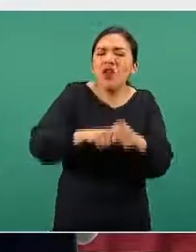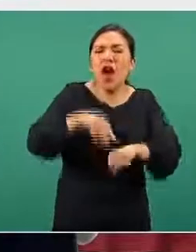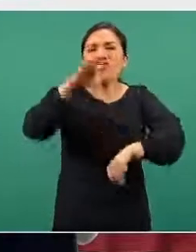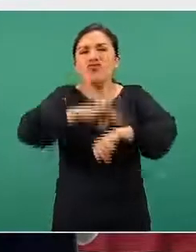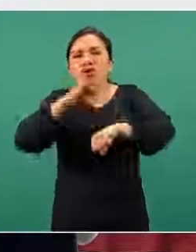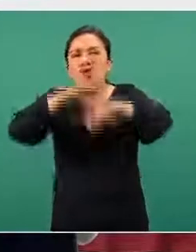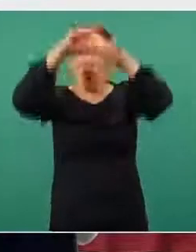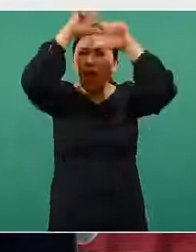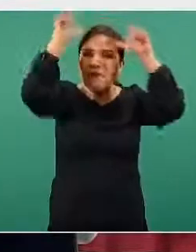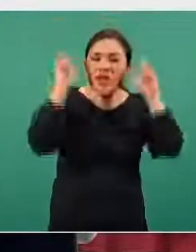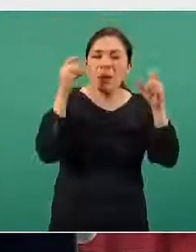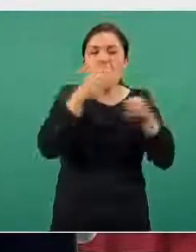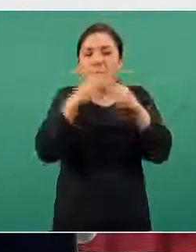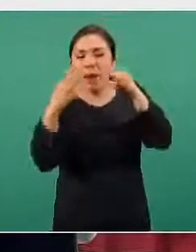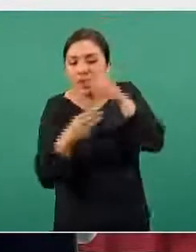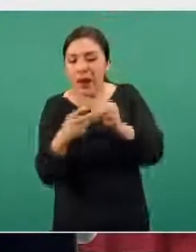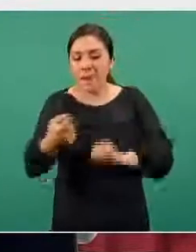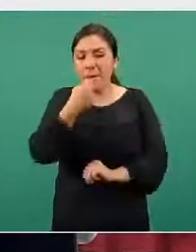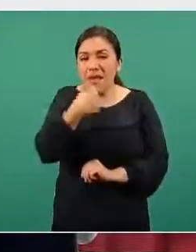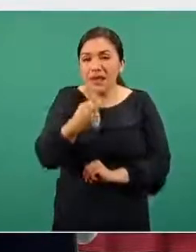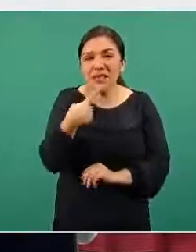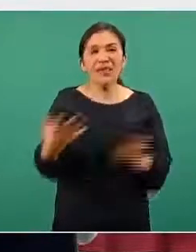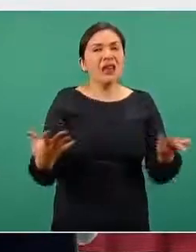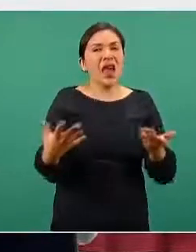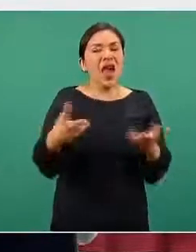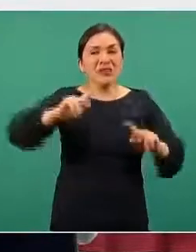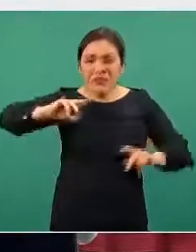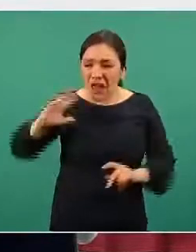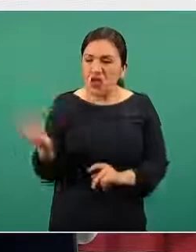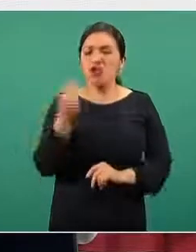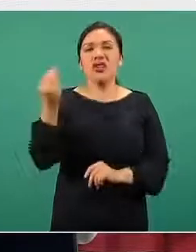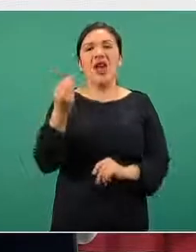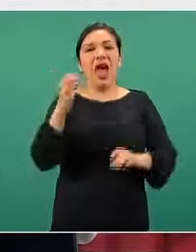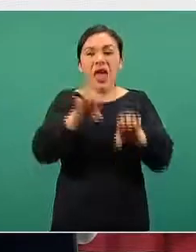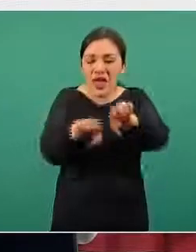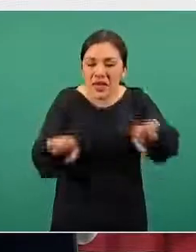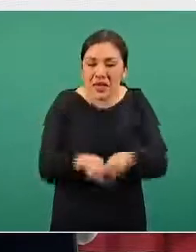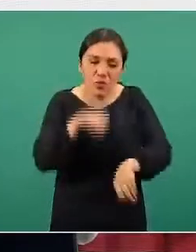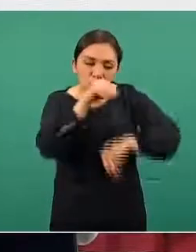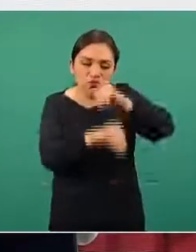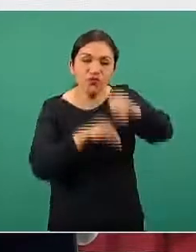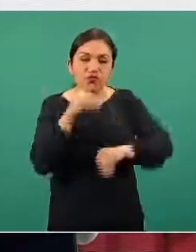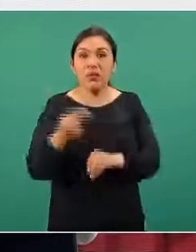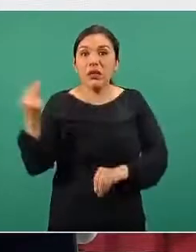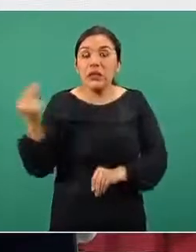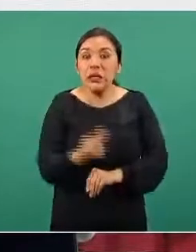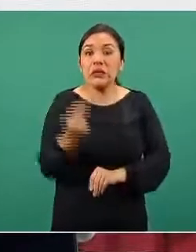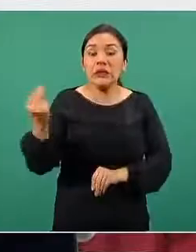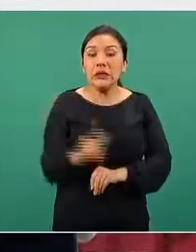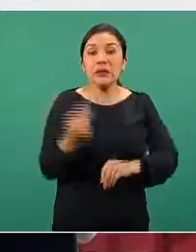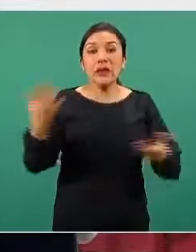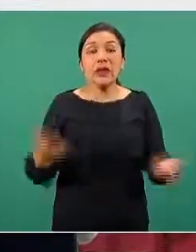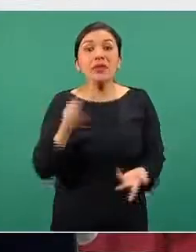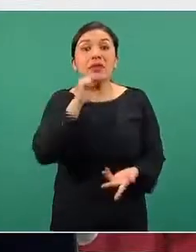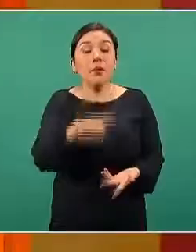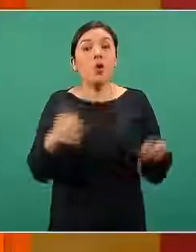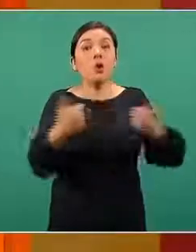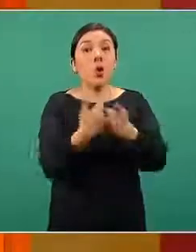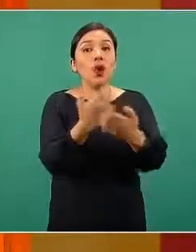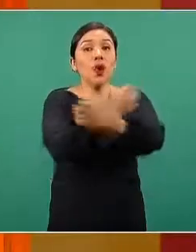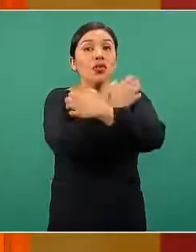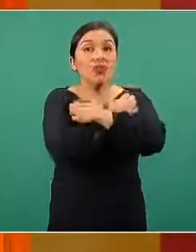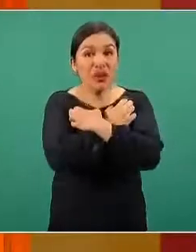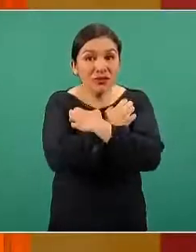y enfermeras, con insumos, con medicamentos, con tecnología, con equipamientos y por supuesto con la